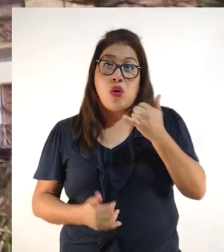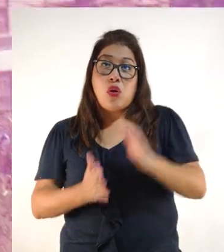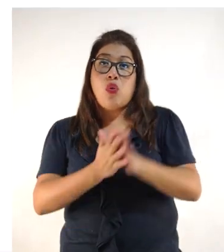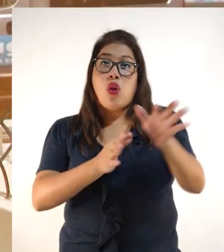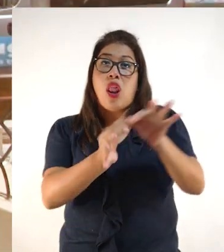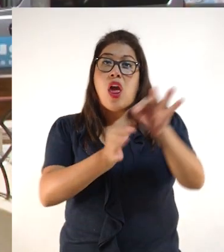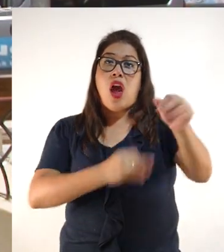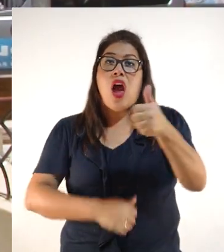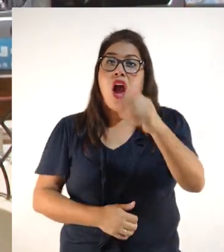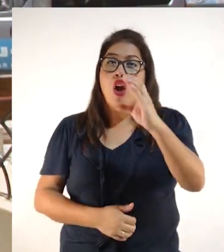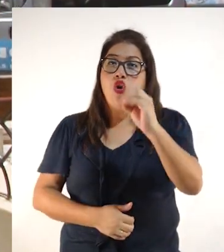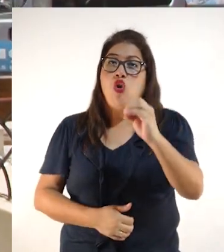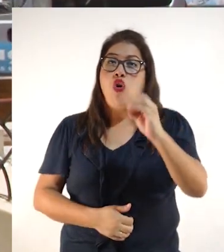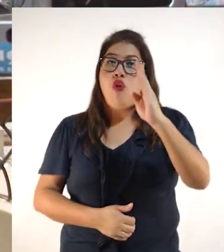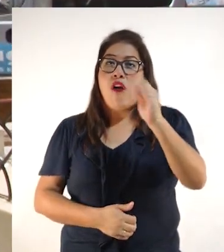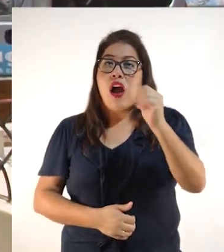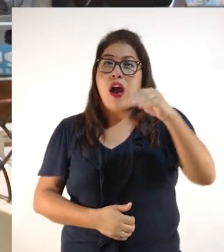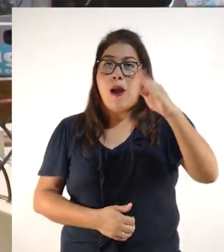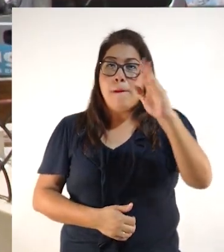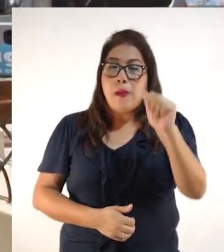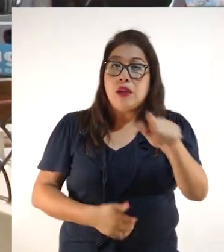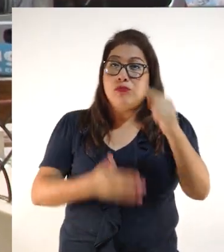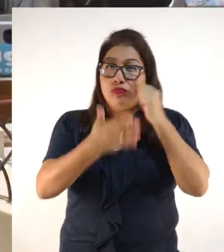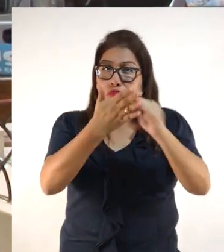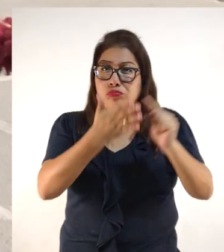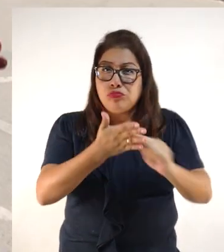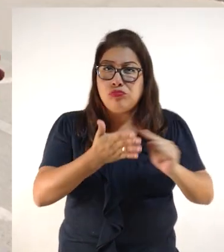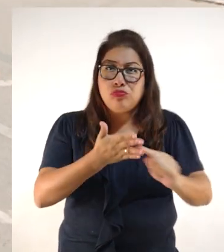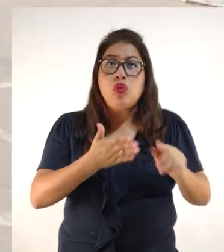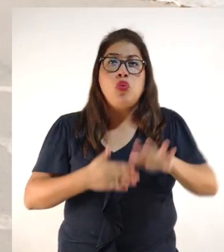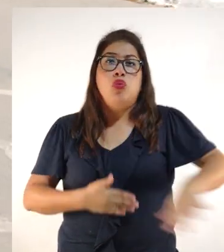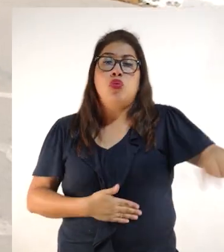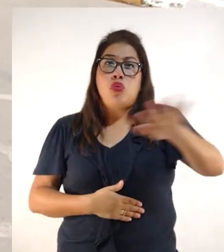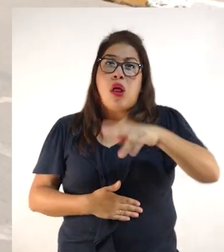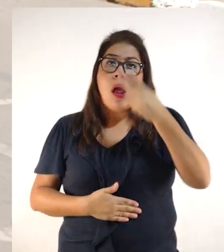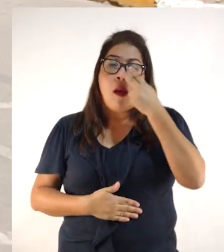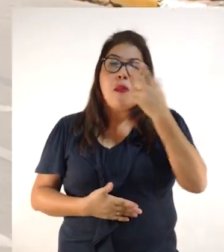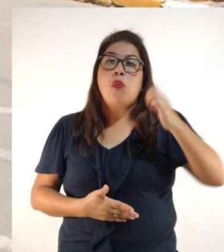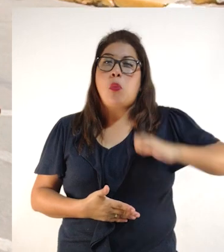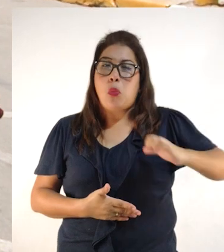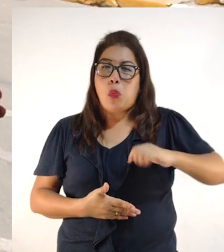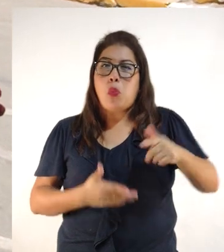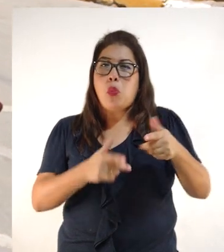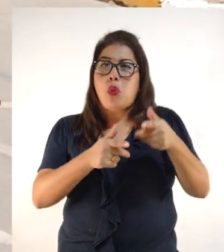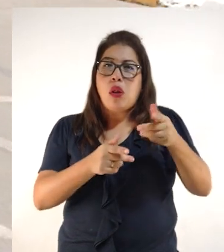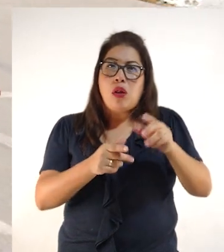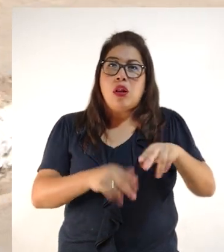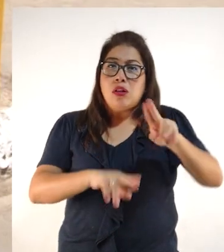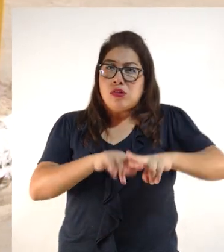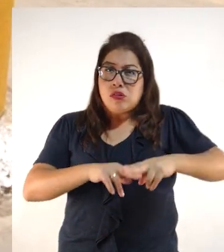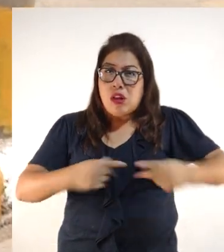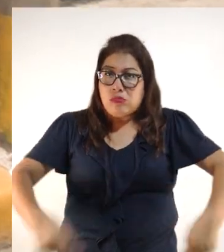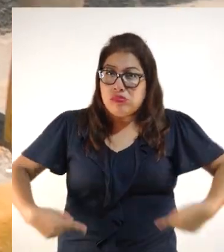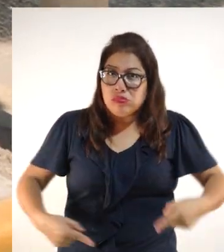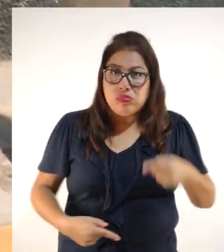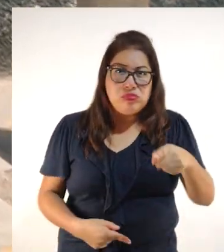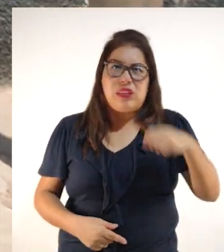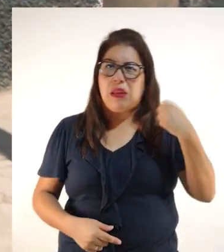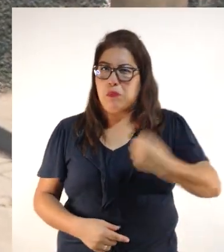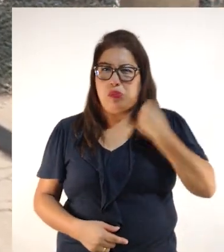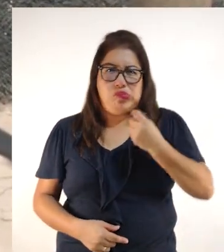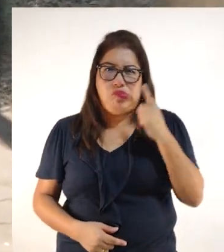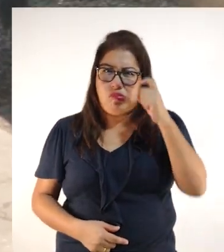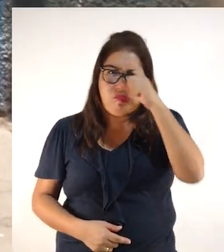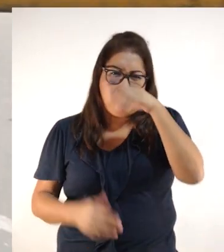Nos encontramos en el distrito de Acobamba, donde se va a fiscalizar el entorno urbano de la sede municipal. Una persona con silla de ruedas se traslada por